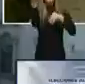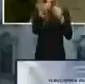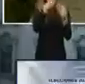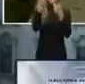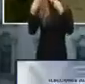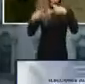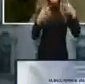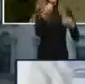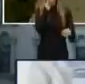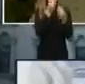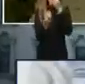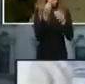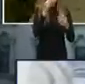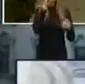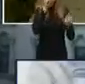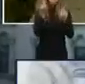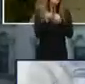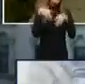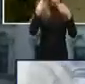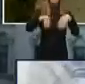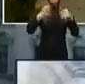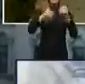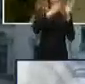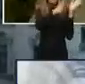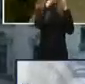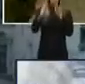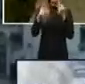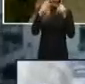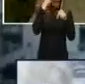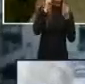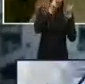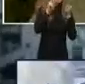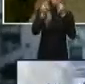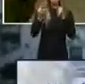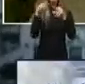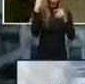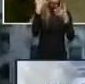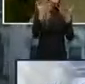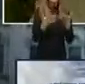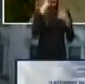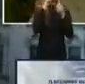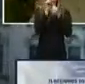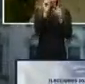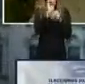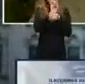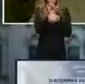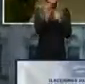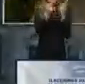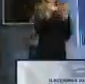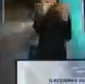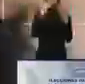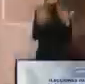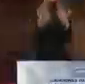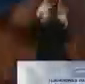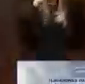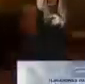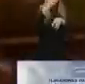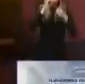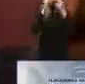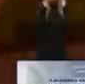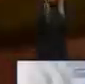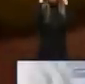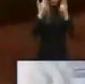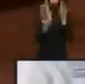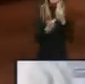posicionaron de una forma rápida. Nosotros estuvimos observando todo esto hace algunos minutos y todo fue en cuestión de